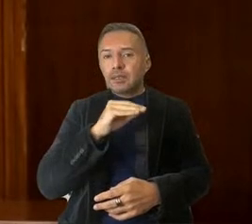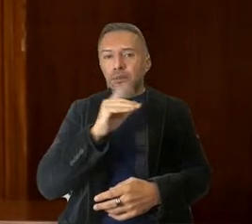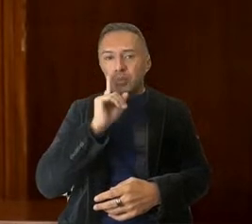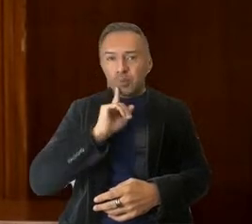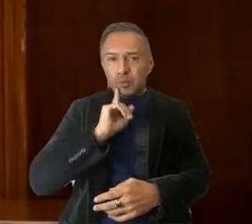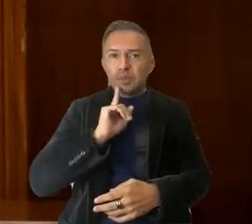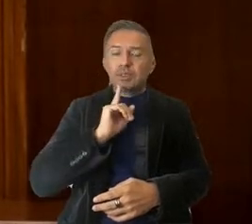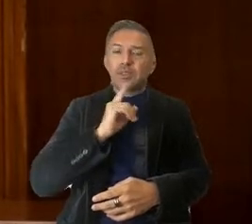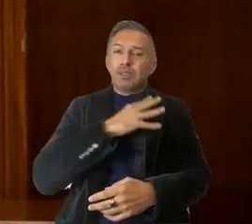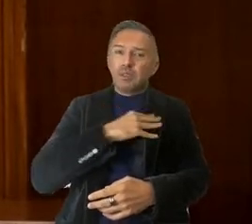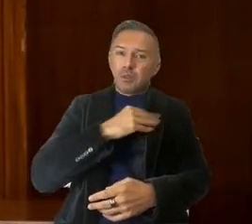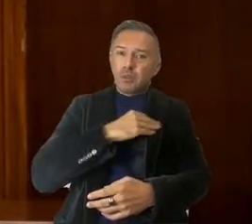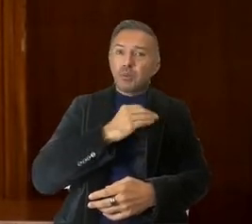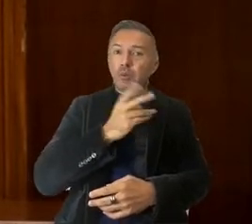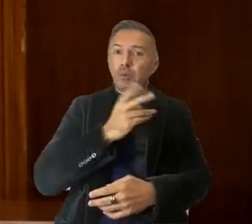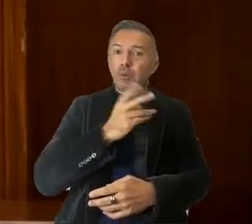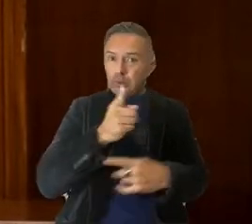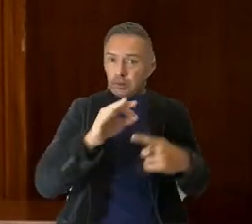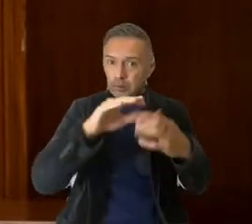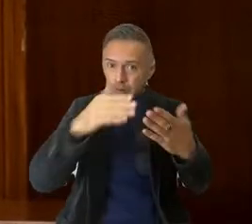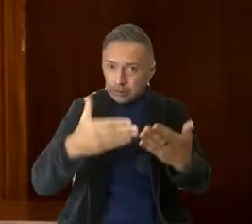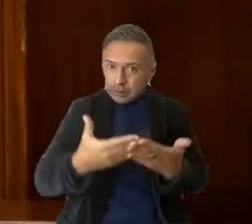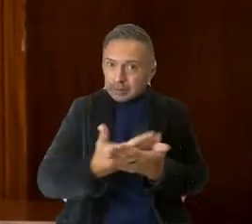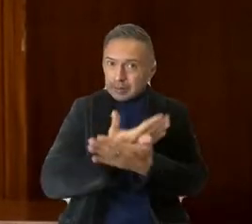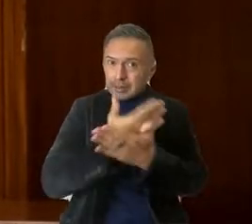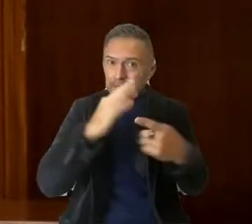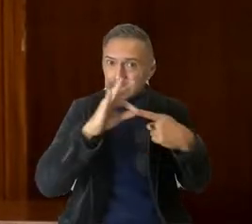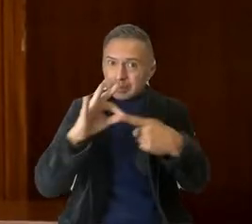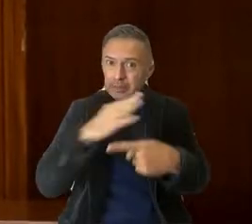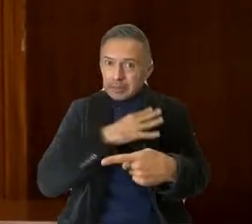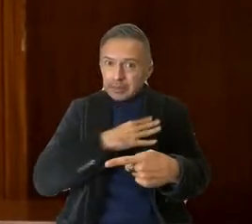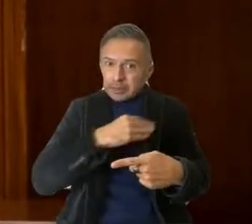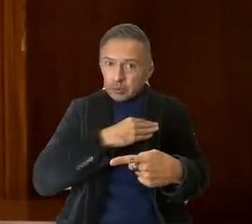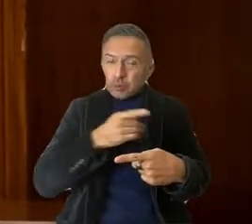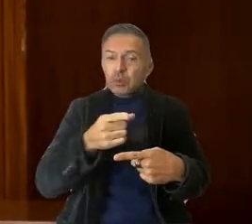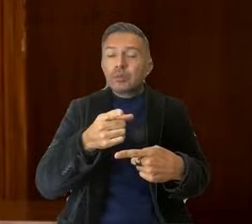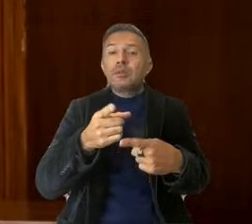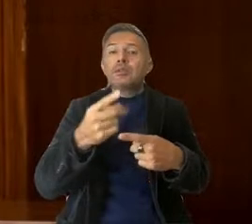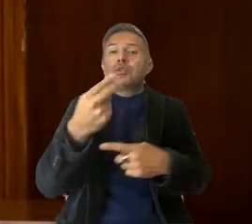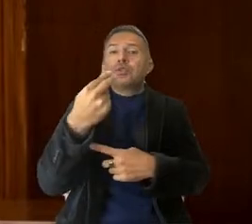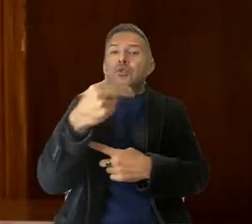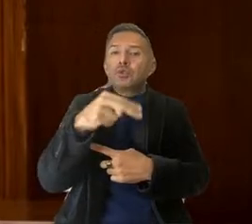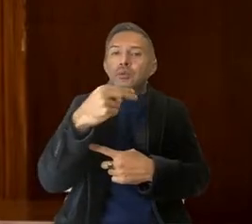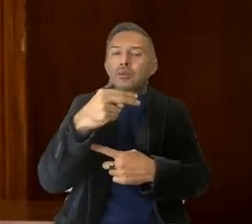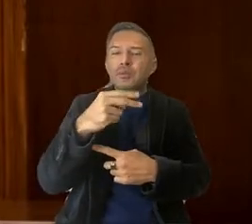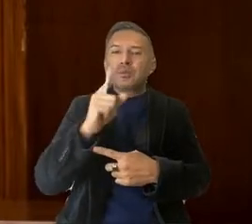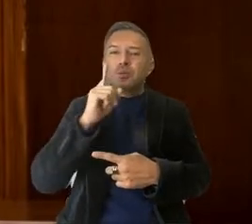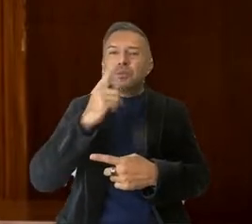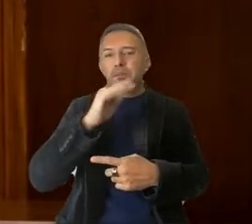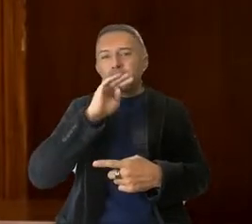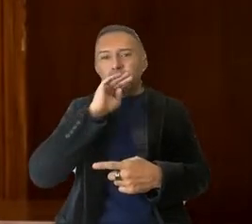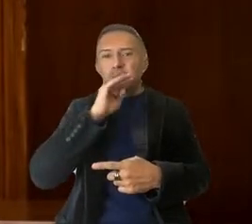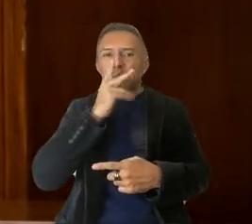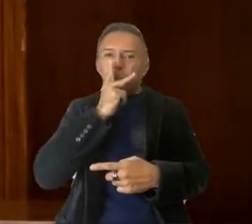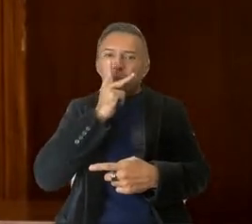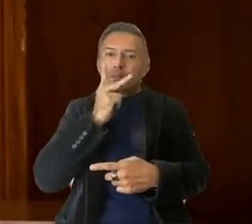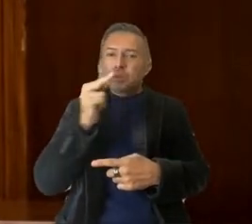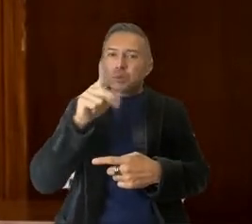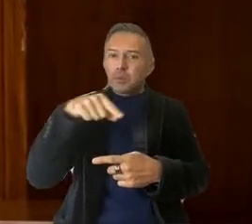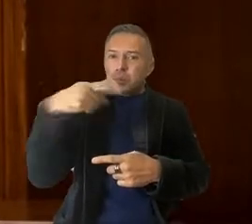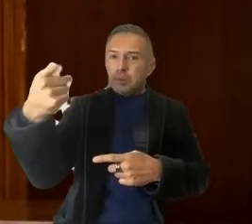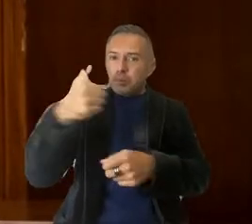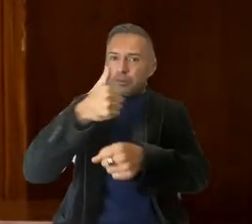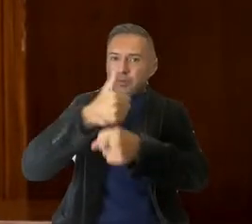fuere presentado como hijo, se asentarán los nombres, domicilio y nacionalidad de la madre o padre, de los abuelos